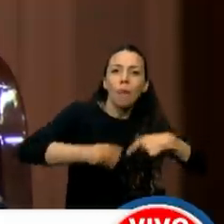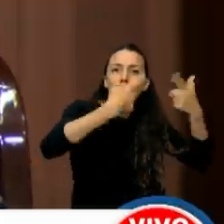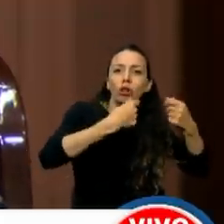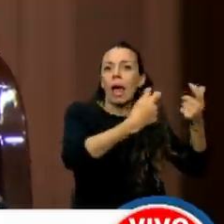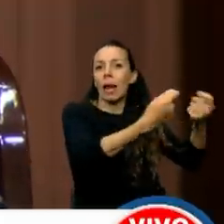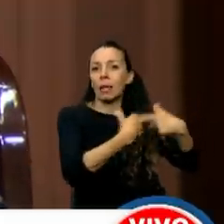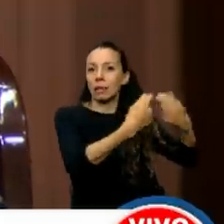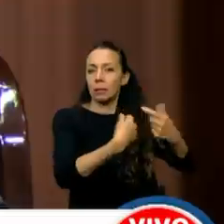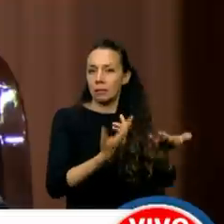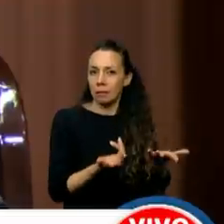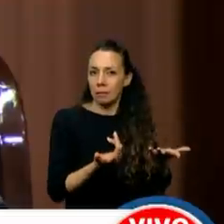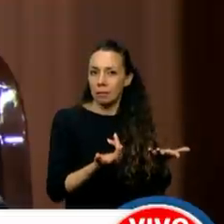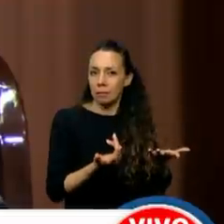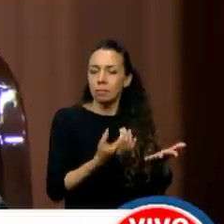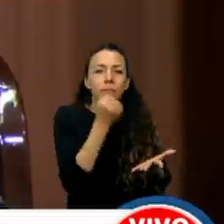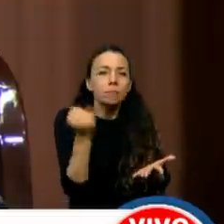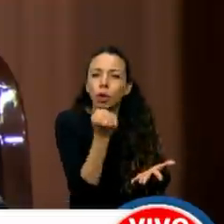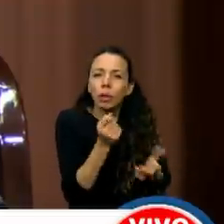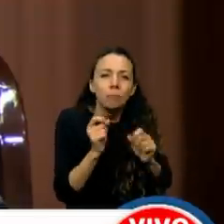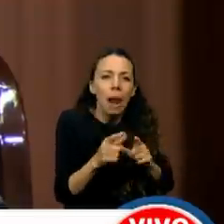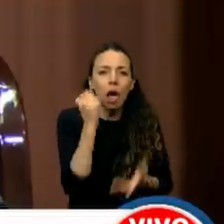puertos por eso les quiero decir